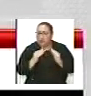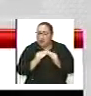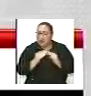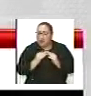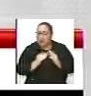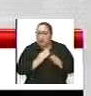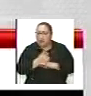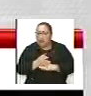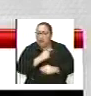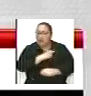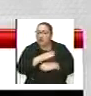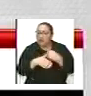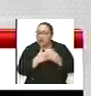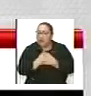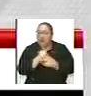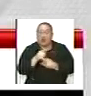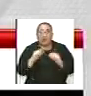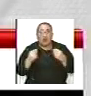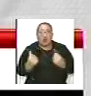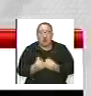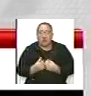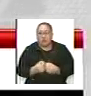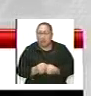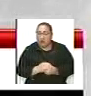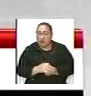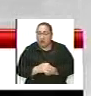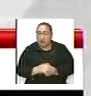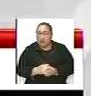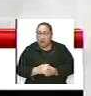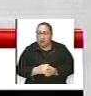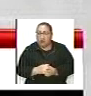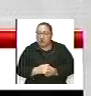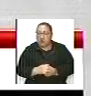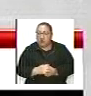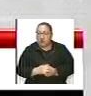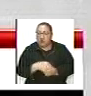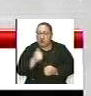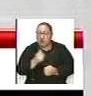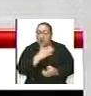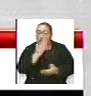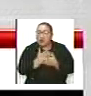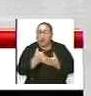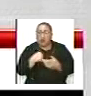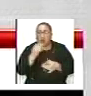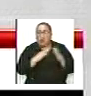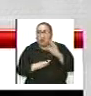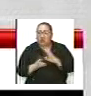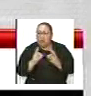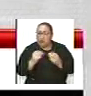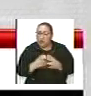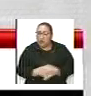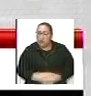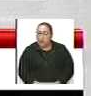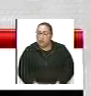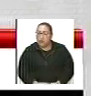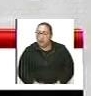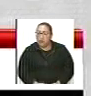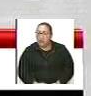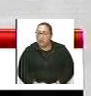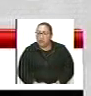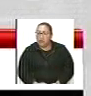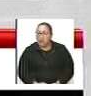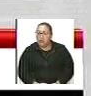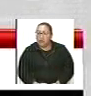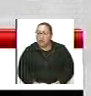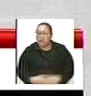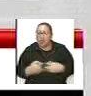van reforzando a este grupo en riesgo. Otro problema que nos preocupa muchísimo y que lo hemos